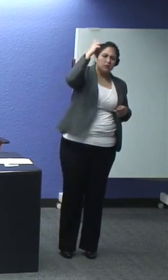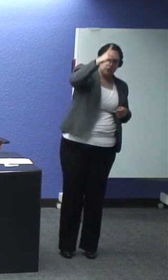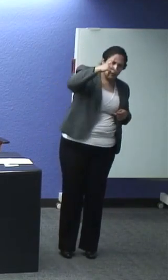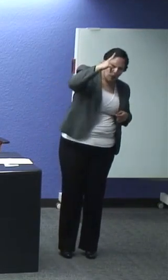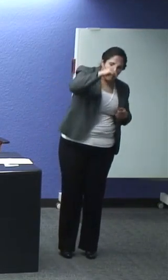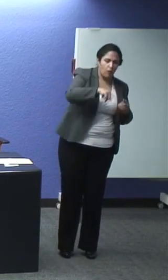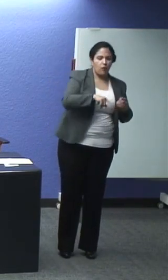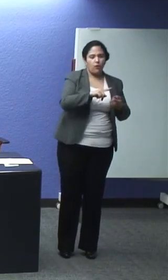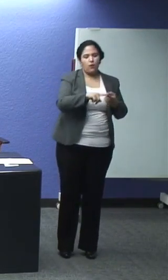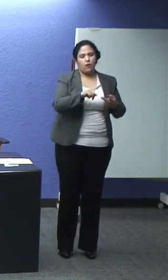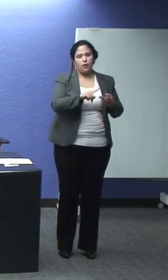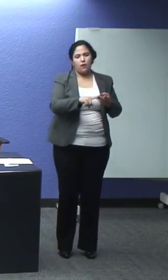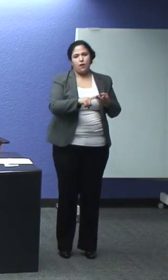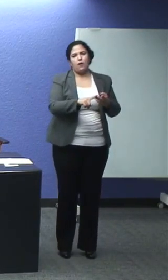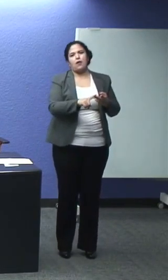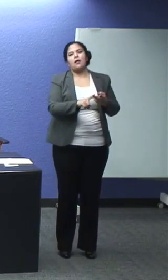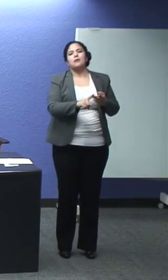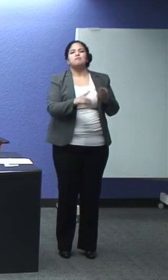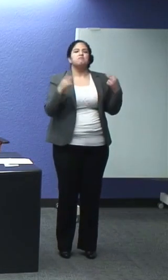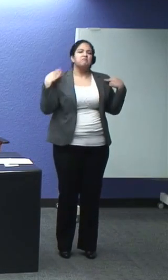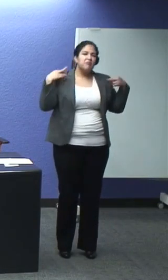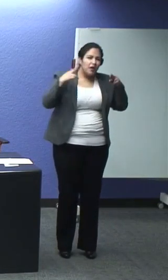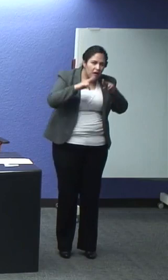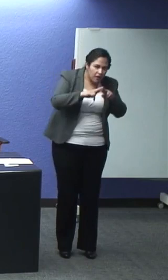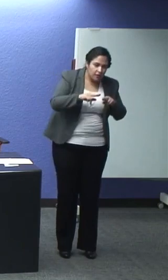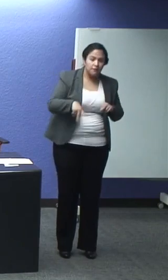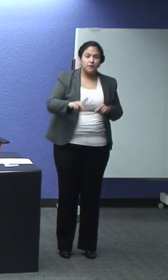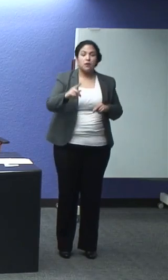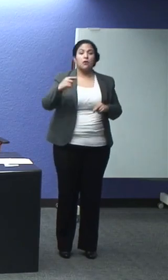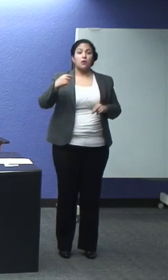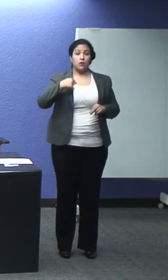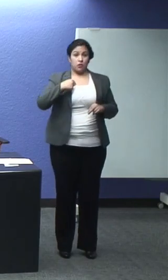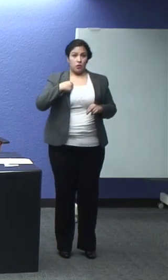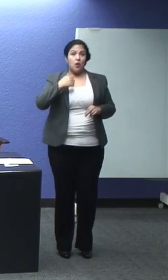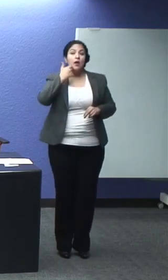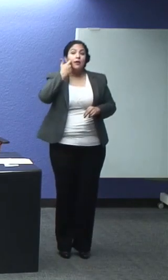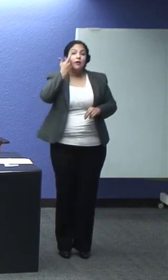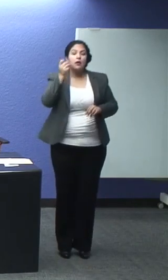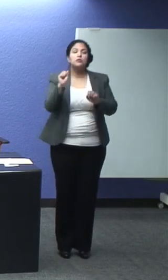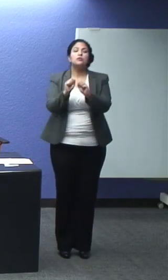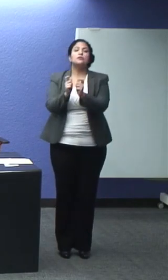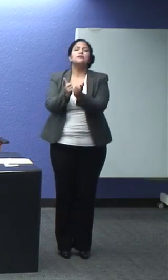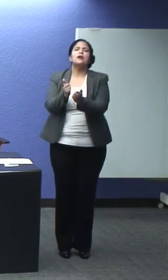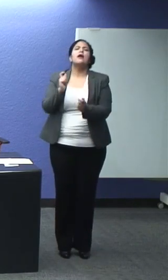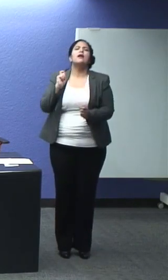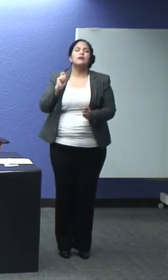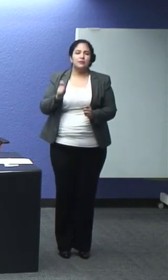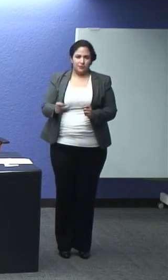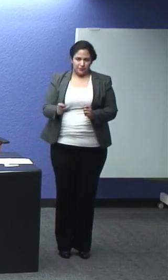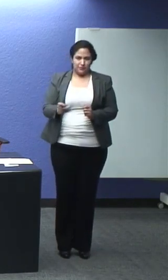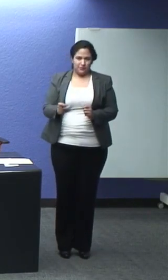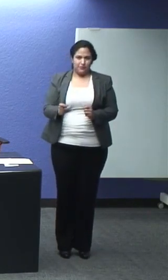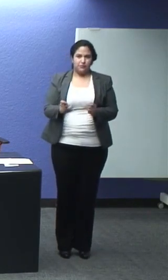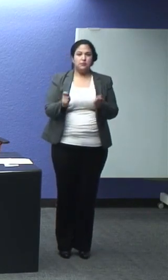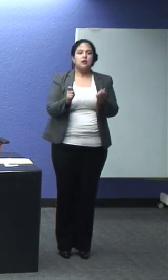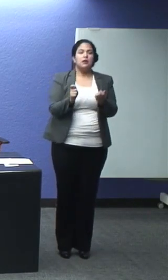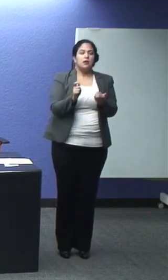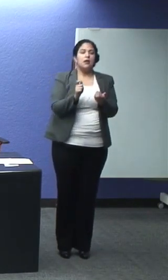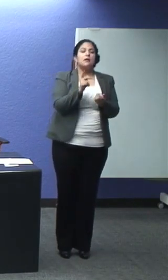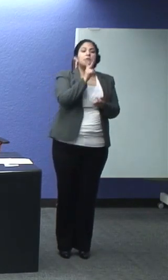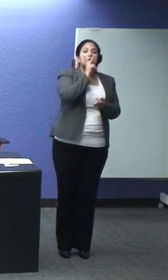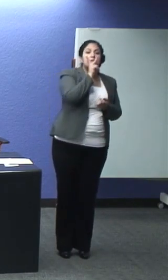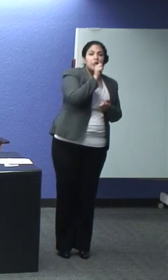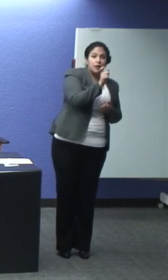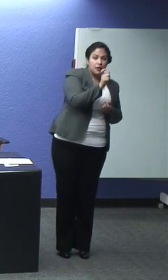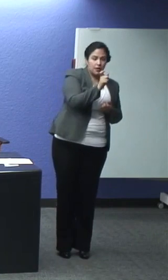quisiera abordar de manera detenida, de manera detallada el modelo social de la discapacidad y la distinción de términos